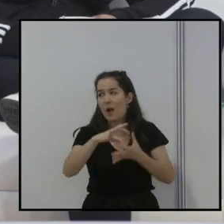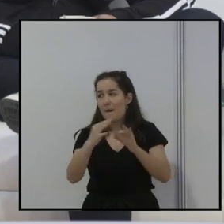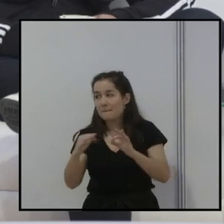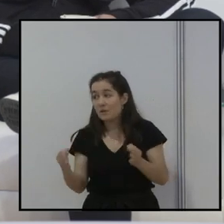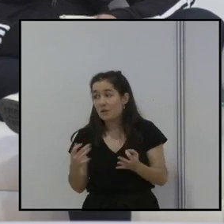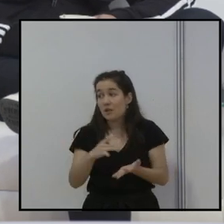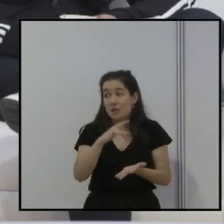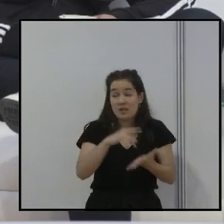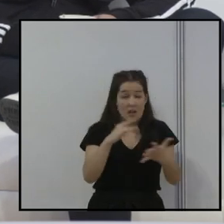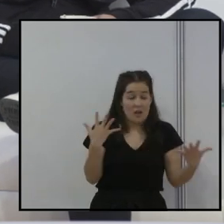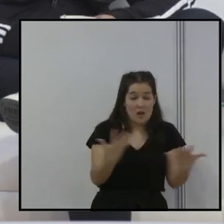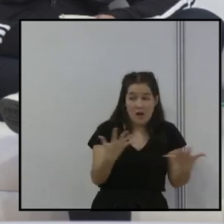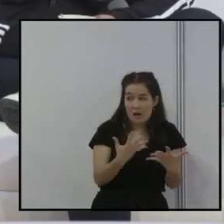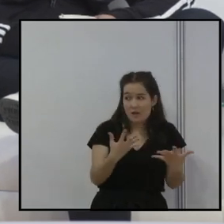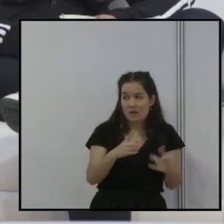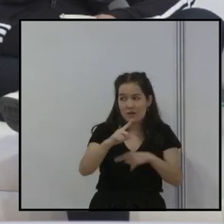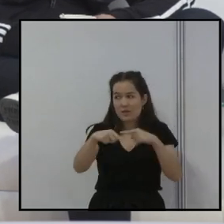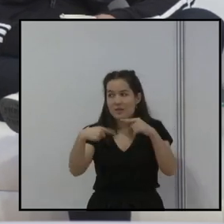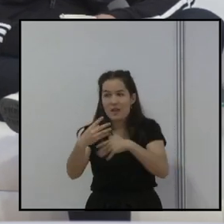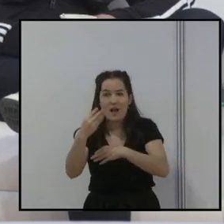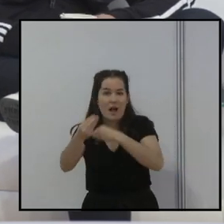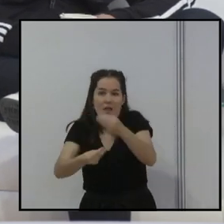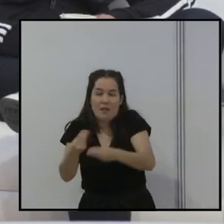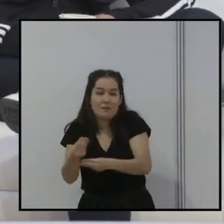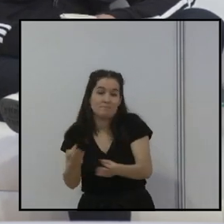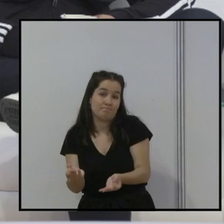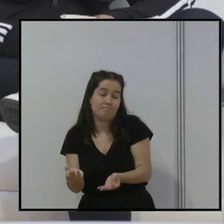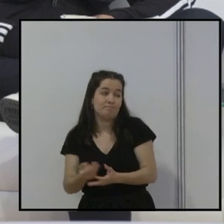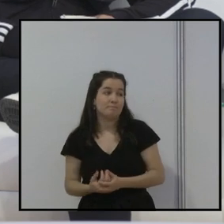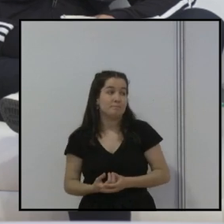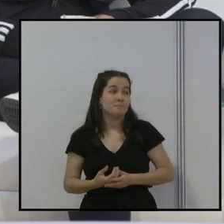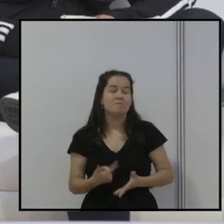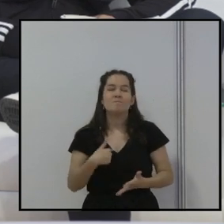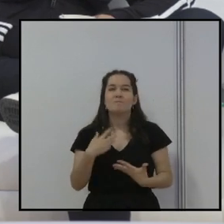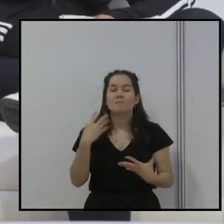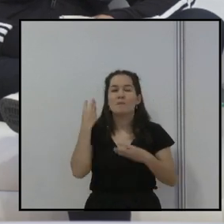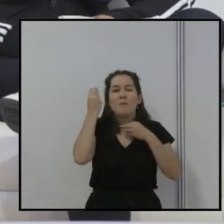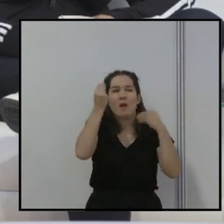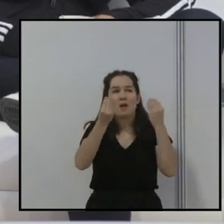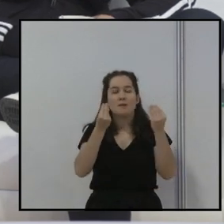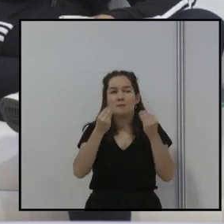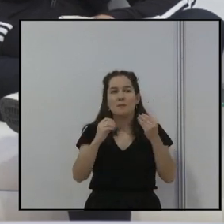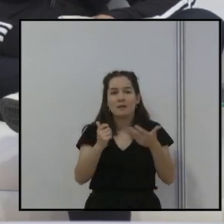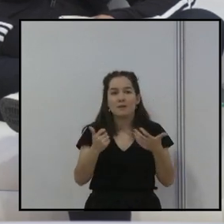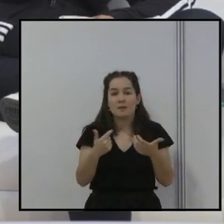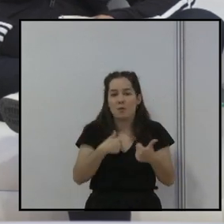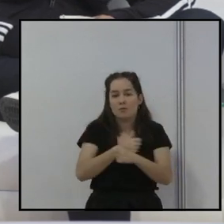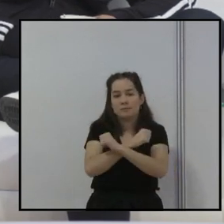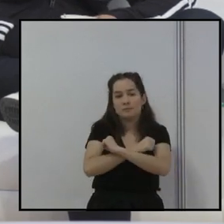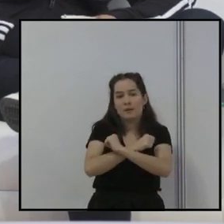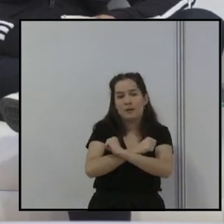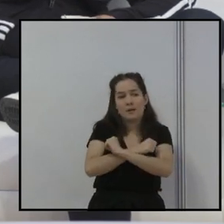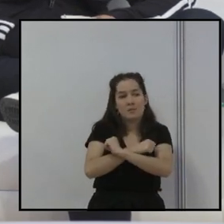no lo hacemos. Entonces, creo que sería interesante empezar a reflexionar sobre no esperar demasiado. En cuanto tengas una